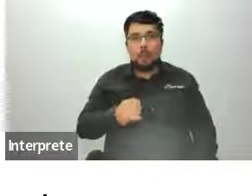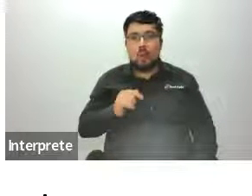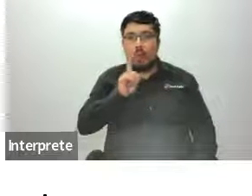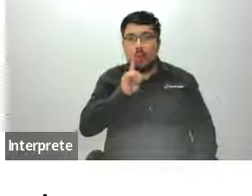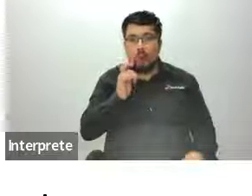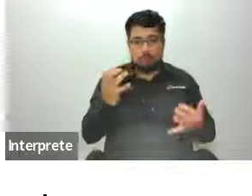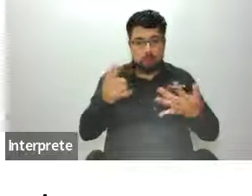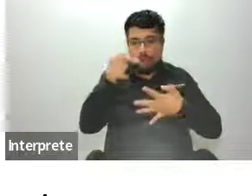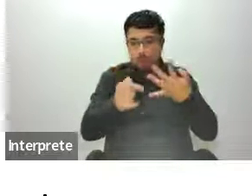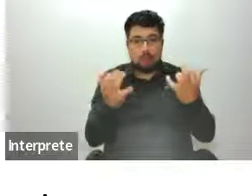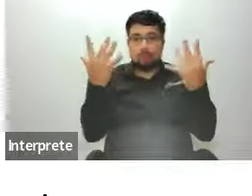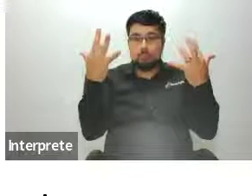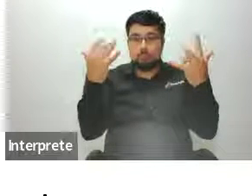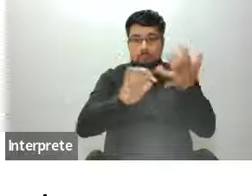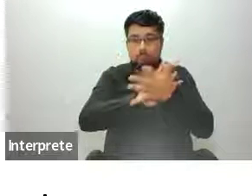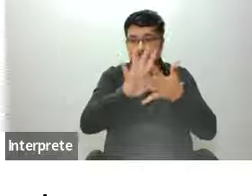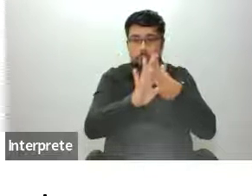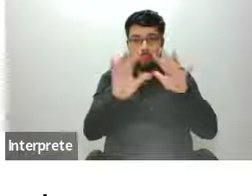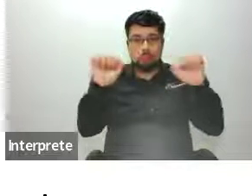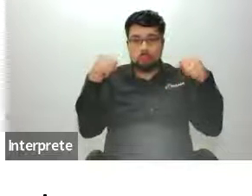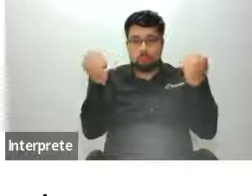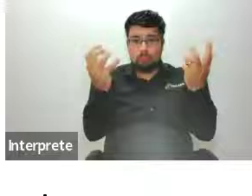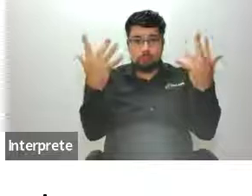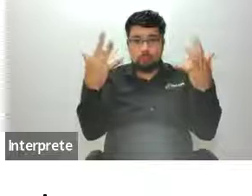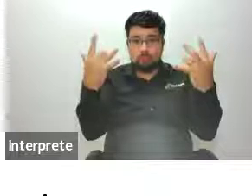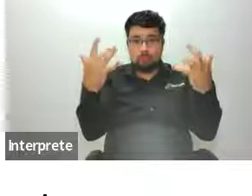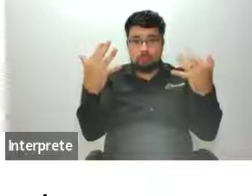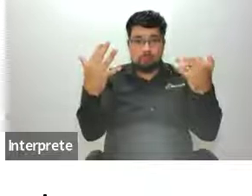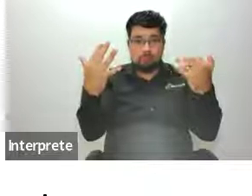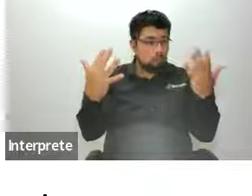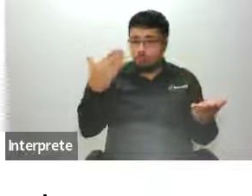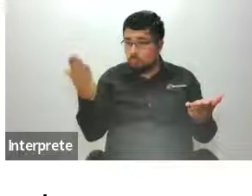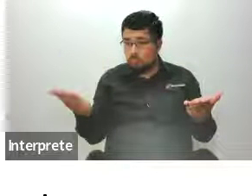articuladores en las manos, ¿cierto? En ambas manos pueden funcionar como